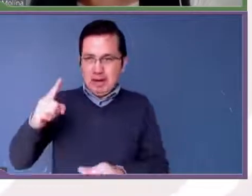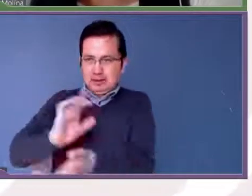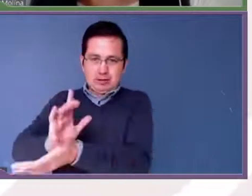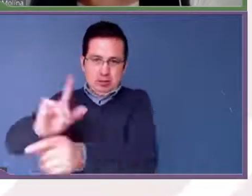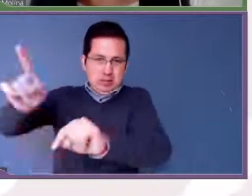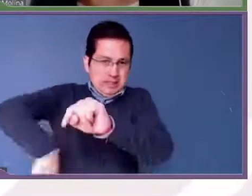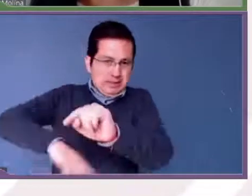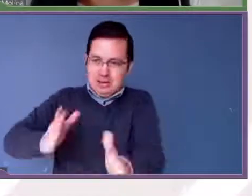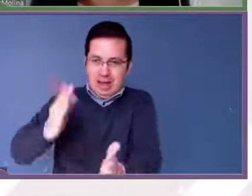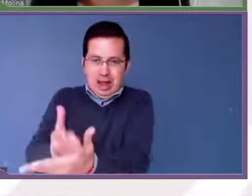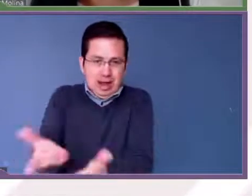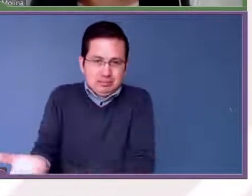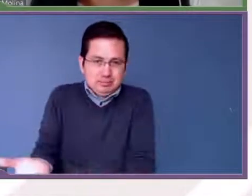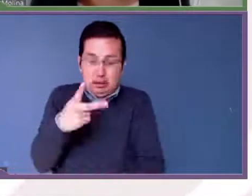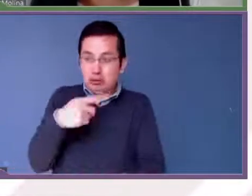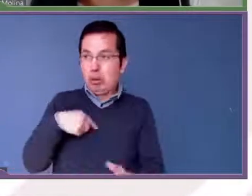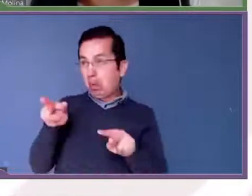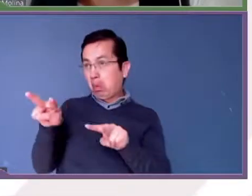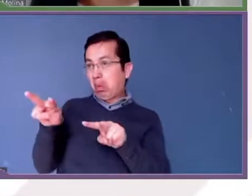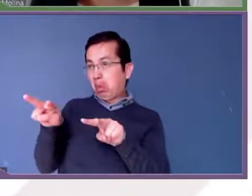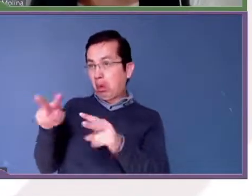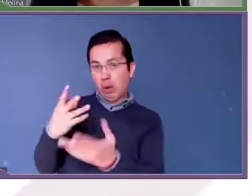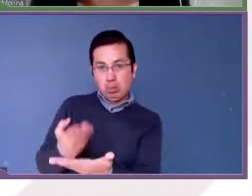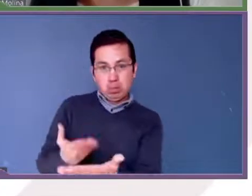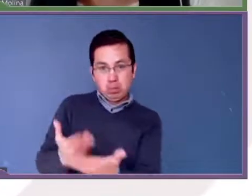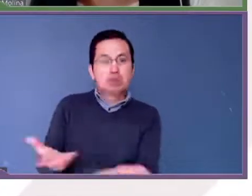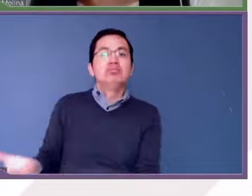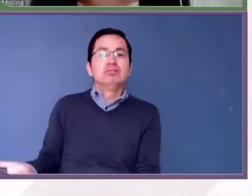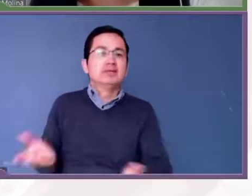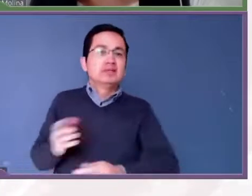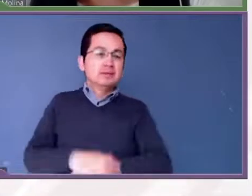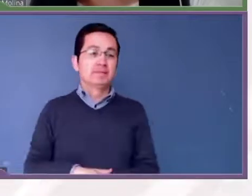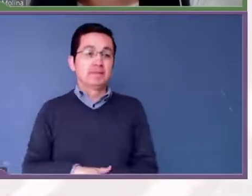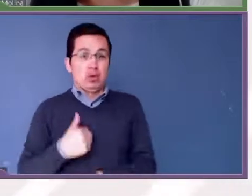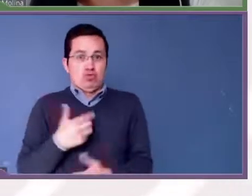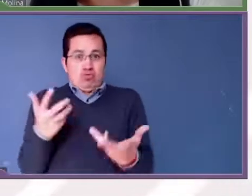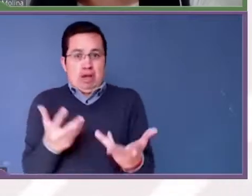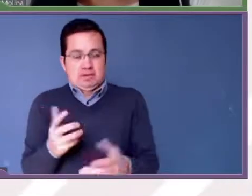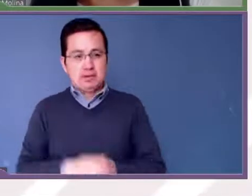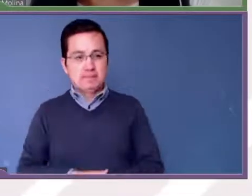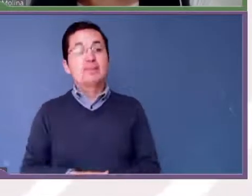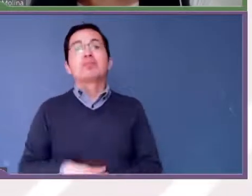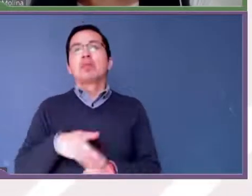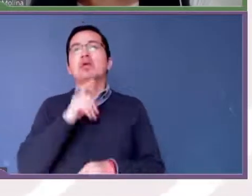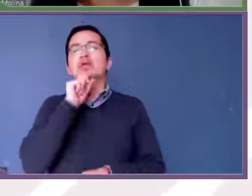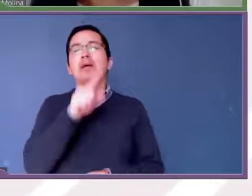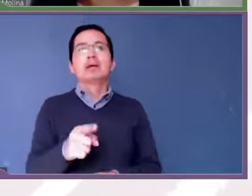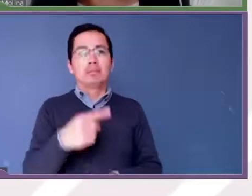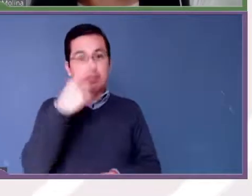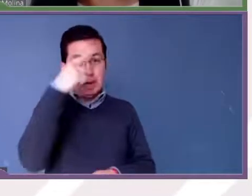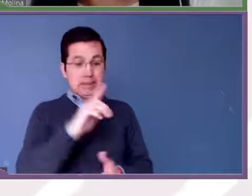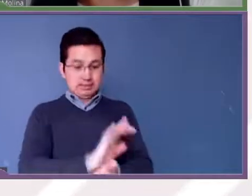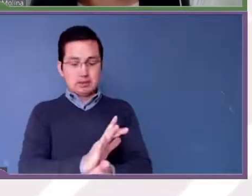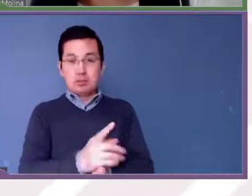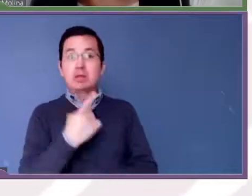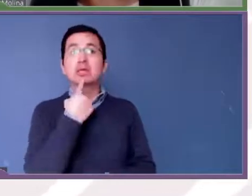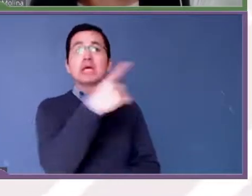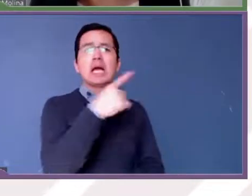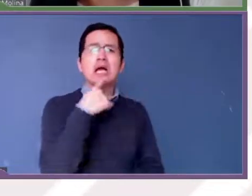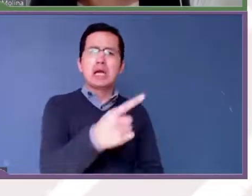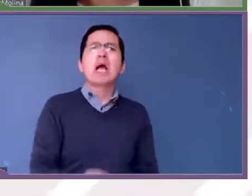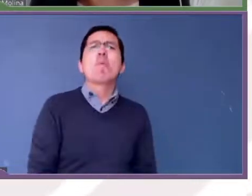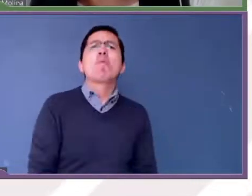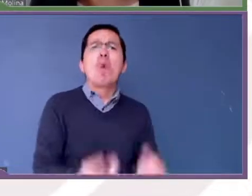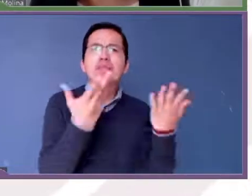contraste de esos datos y el tipo de casos que se reportan, que creo que justamente por color de piel, las que son